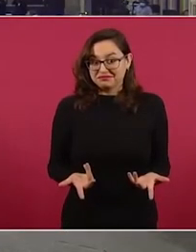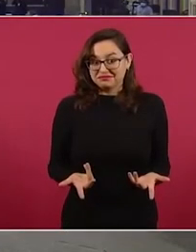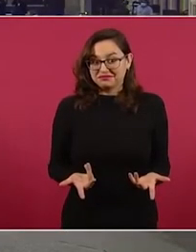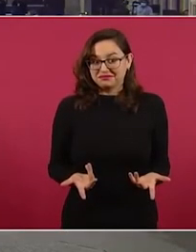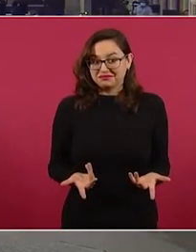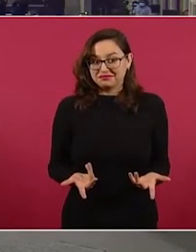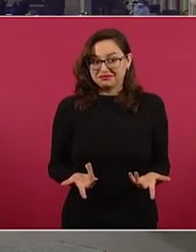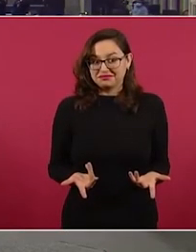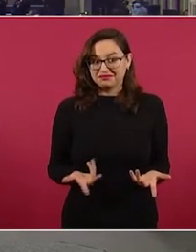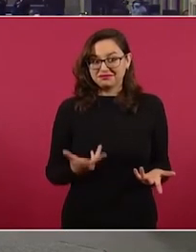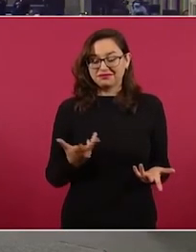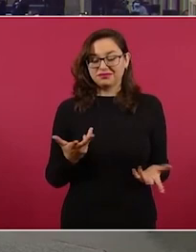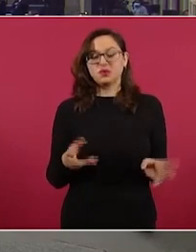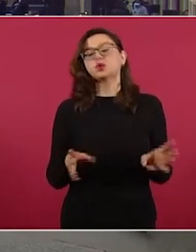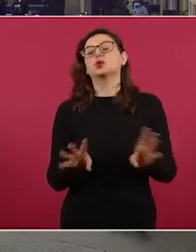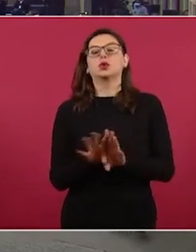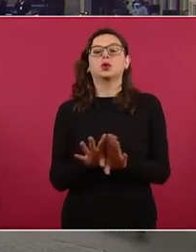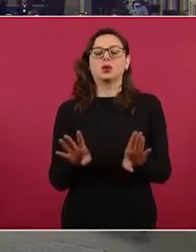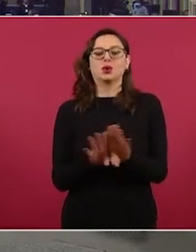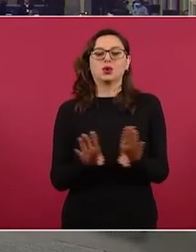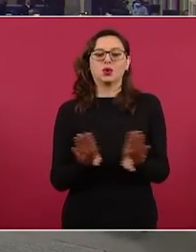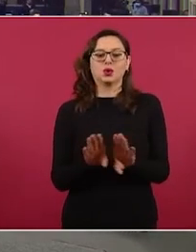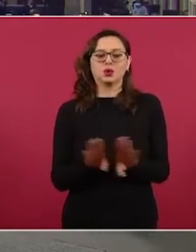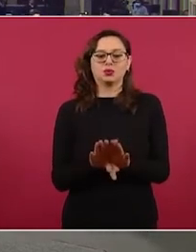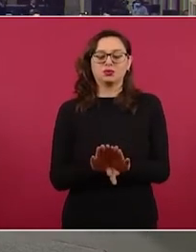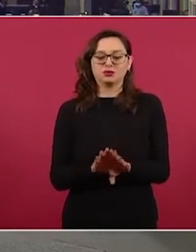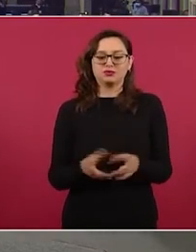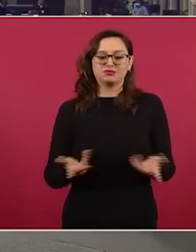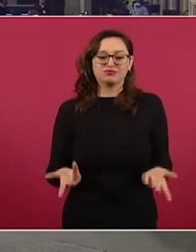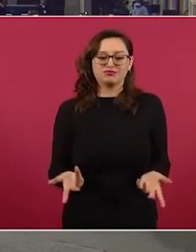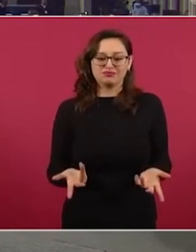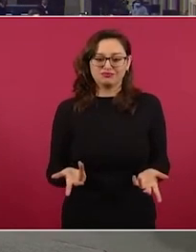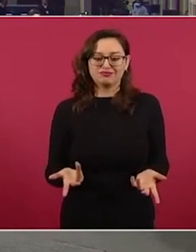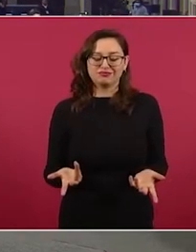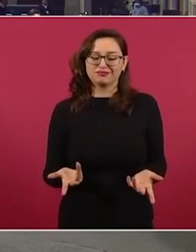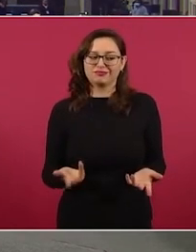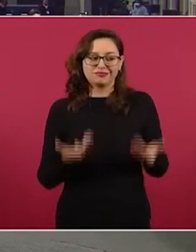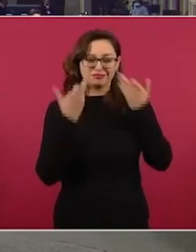Pero fíjense lo que sucede. Estábamos hablando de eso.